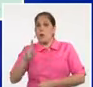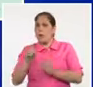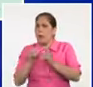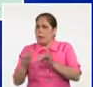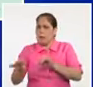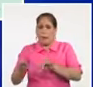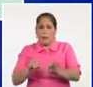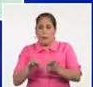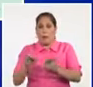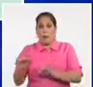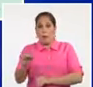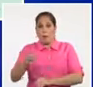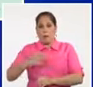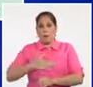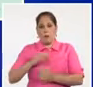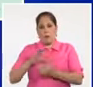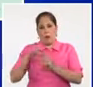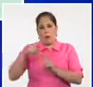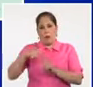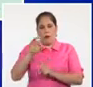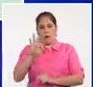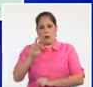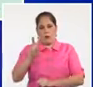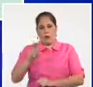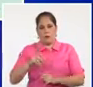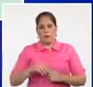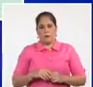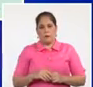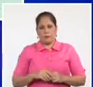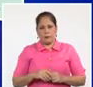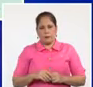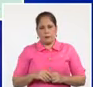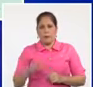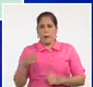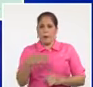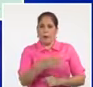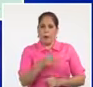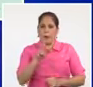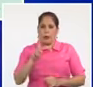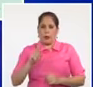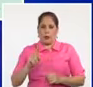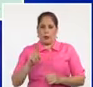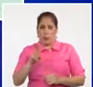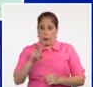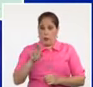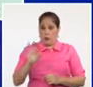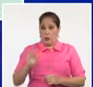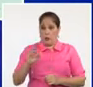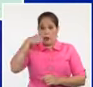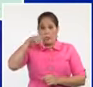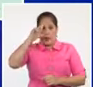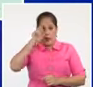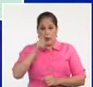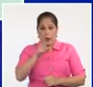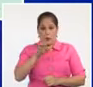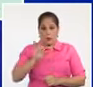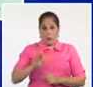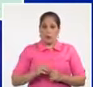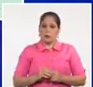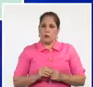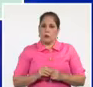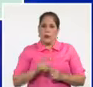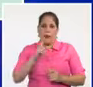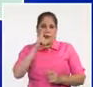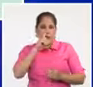en el municipio de Guantánamo 82, Baracoa 28, Salvador 18, Niceto